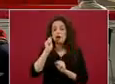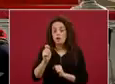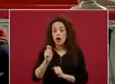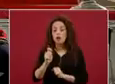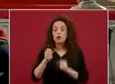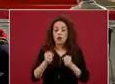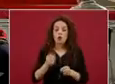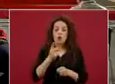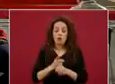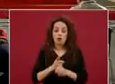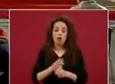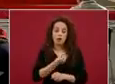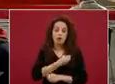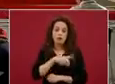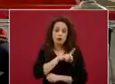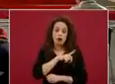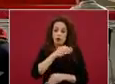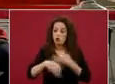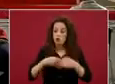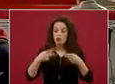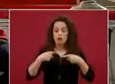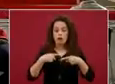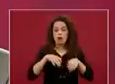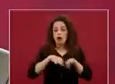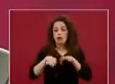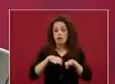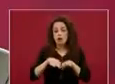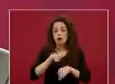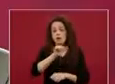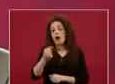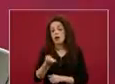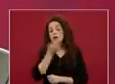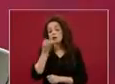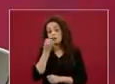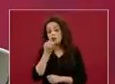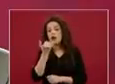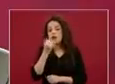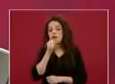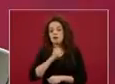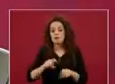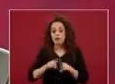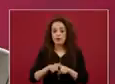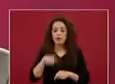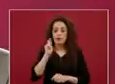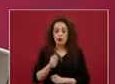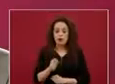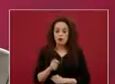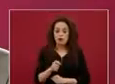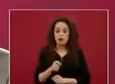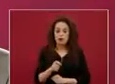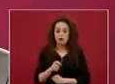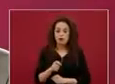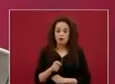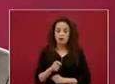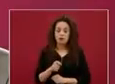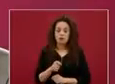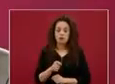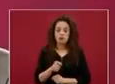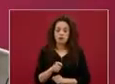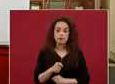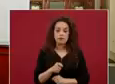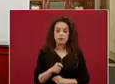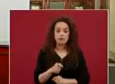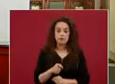de todas las trabajadoras y trabajadores del sistema escolar y, por supuesto, de las personas que son educandos de